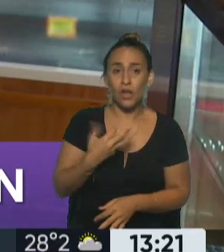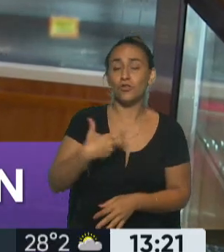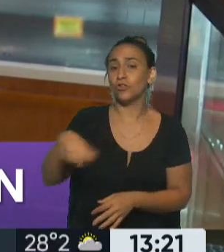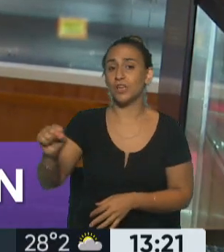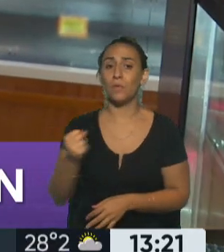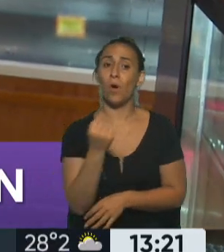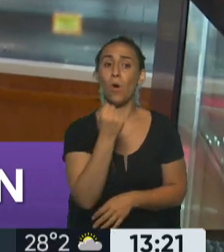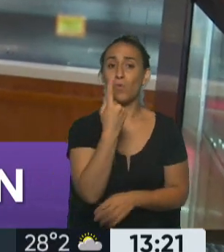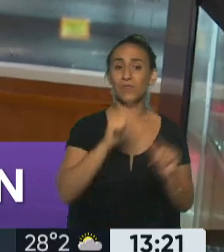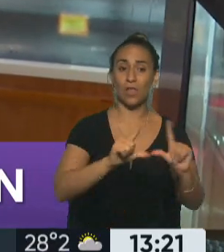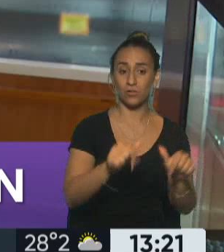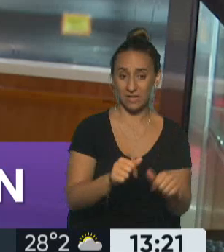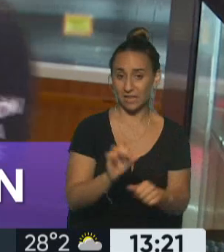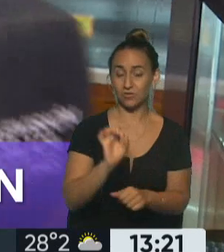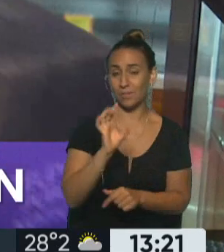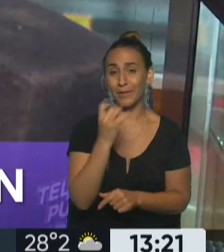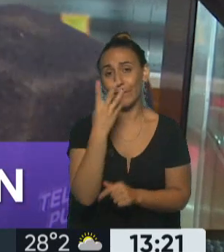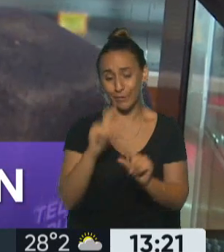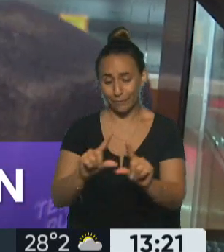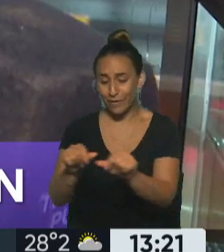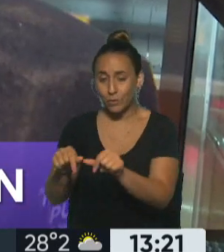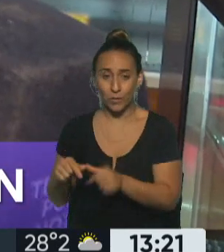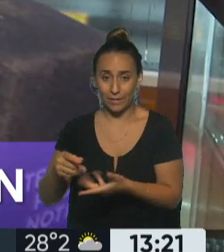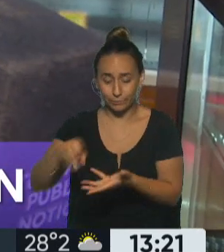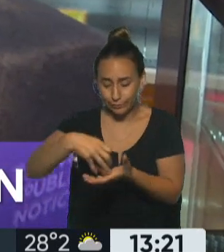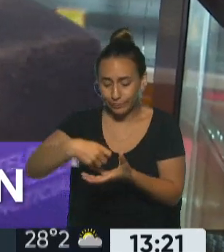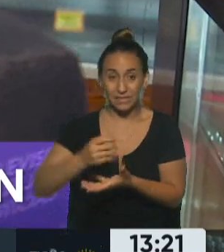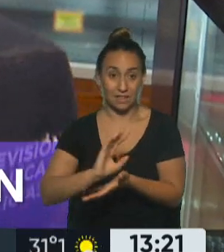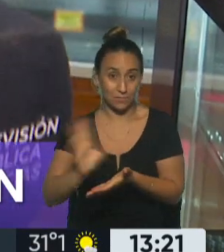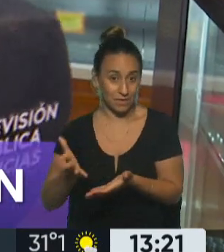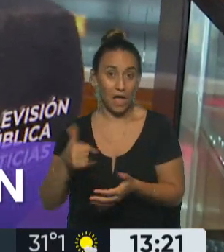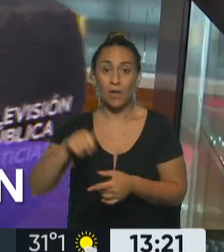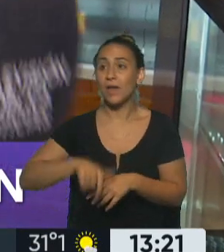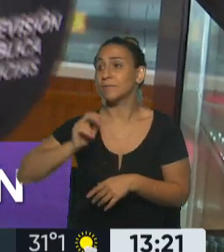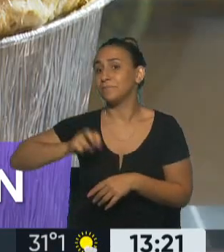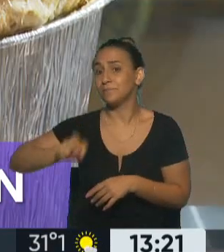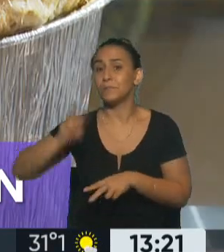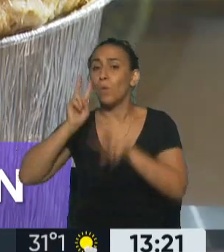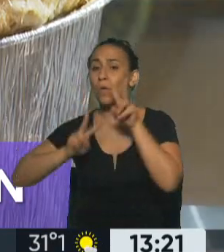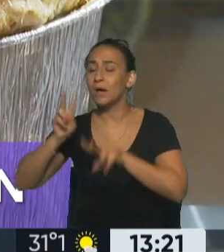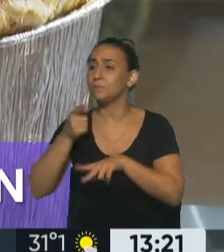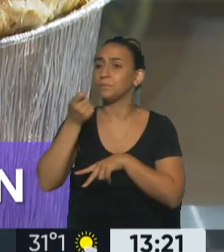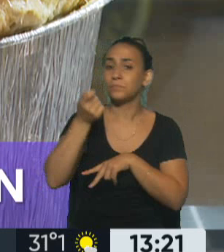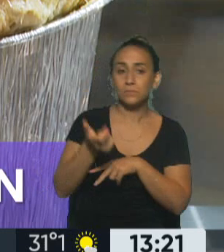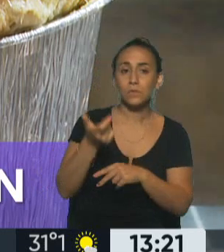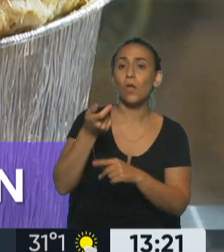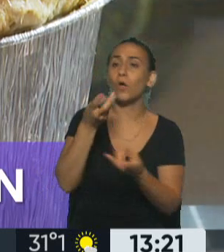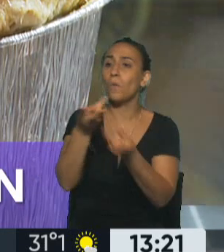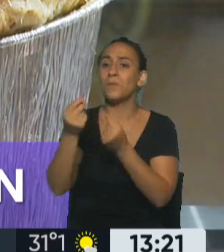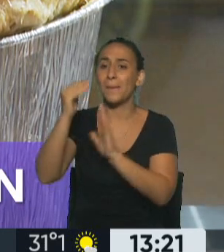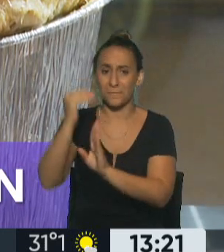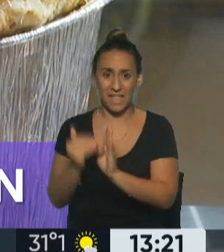llevo cuatro es caminar y Buscar precios es comprar menos Cuál es la estrategia Buscar precios y comprar